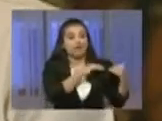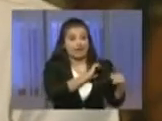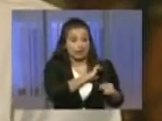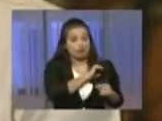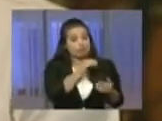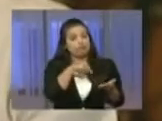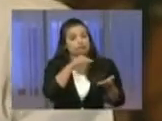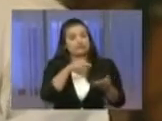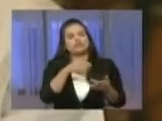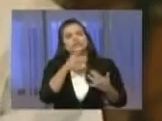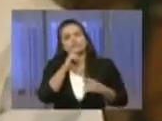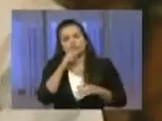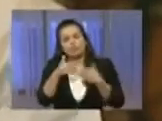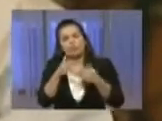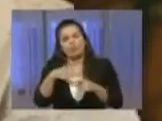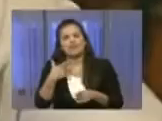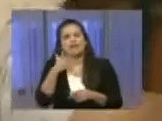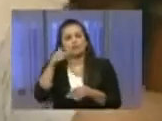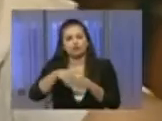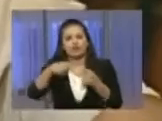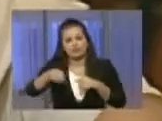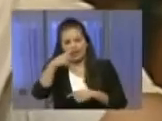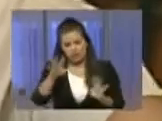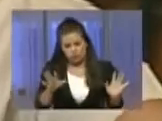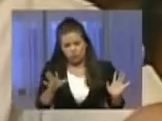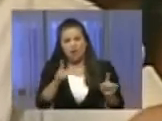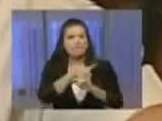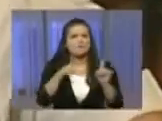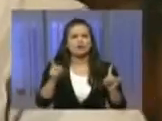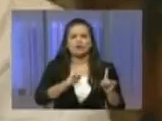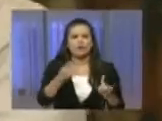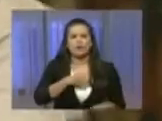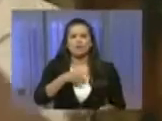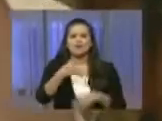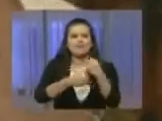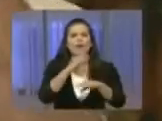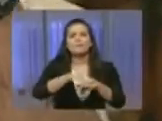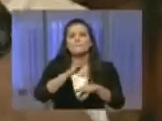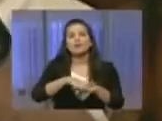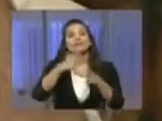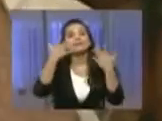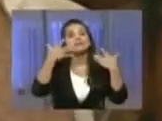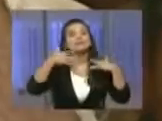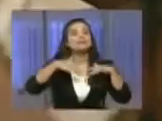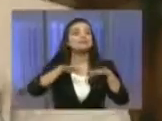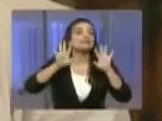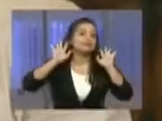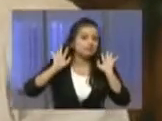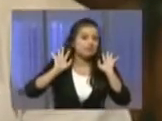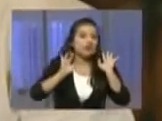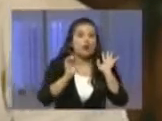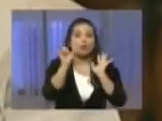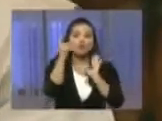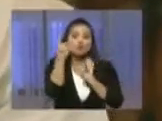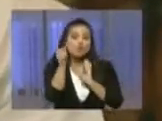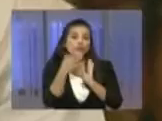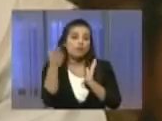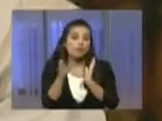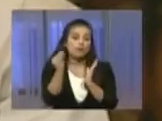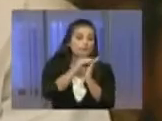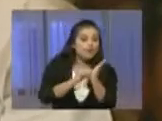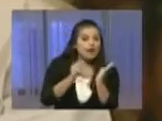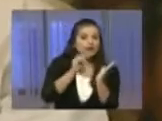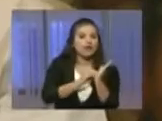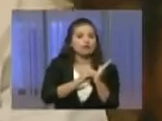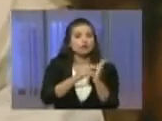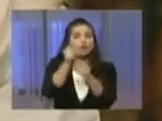referendo este año claro no se hubiera podido realizar Porque si hubiera parecido un solo muerto firmando nosotros estamos esperando que los tribunales